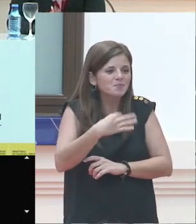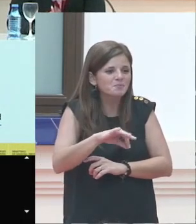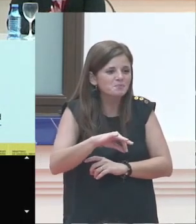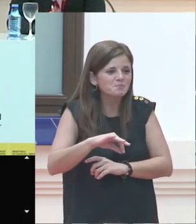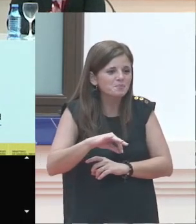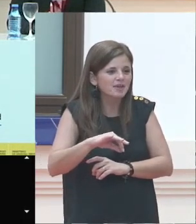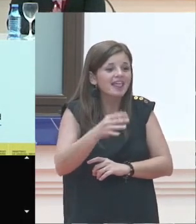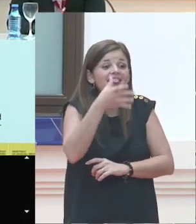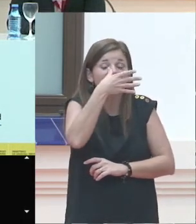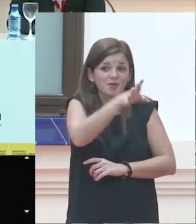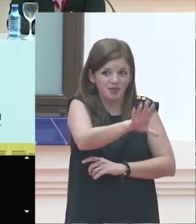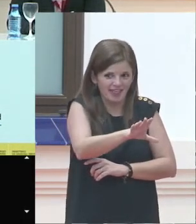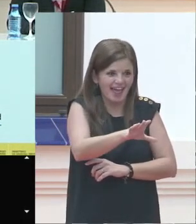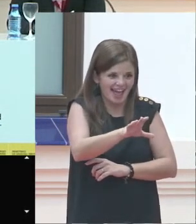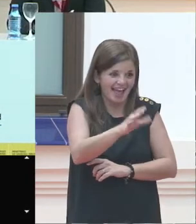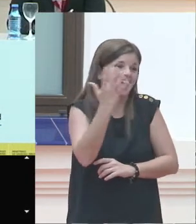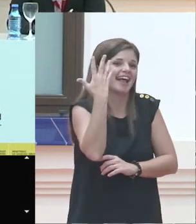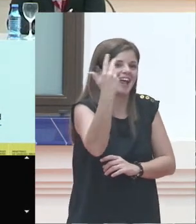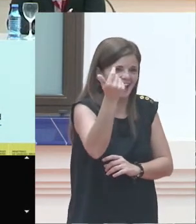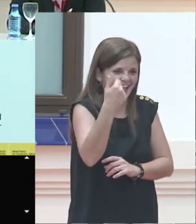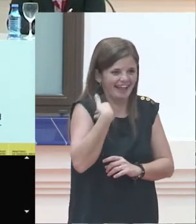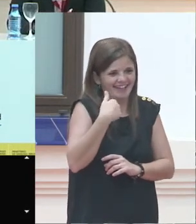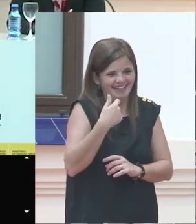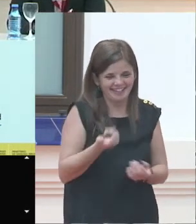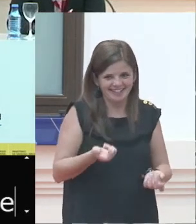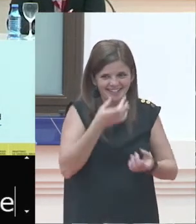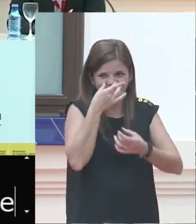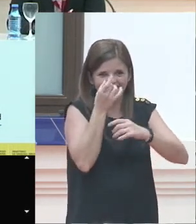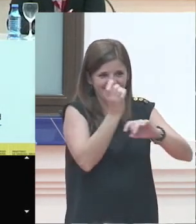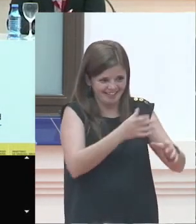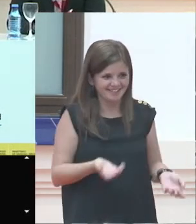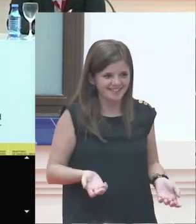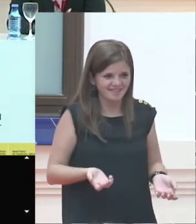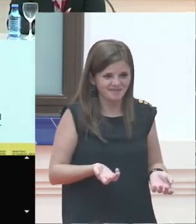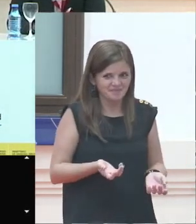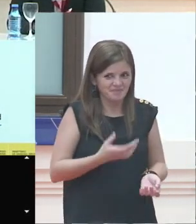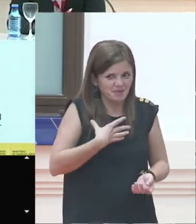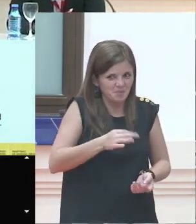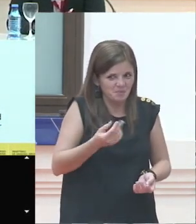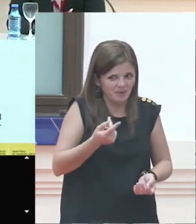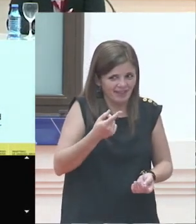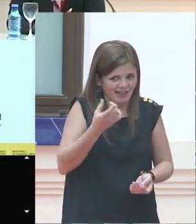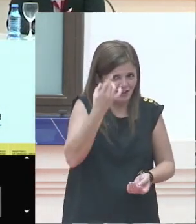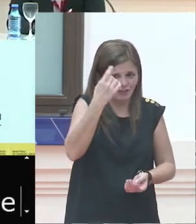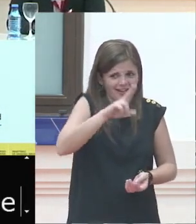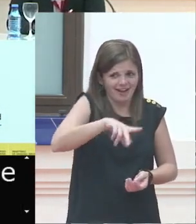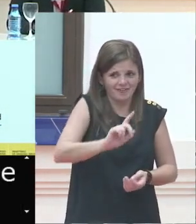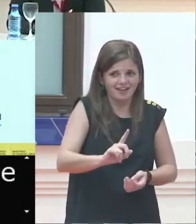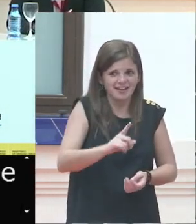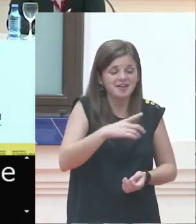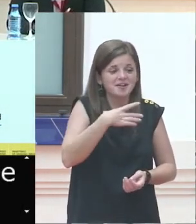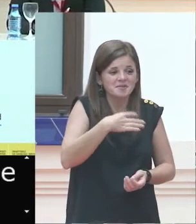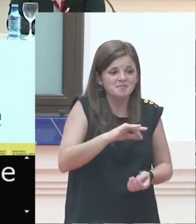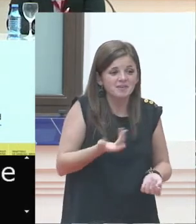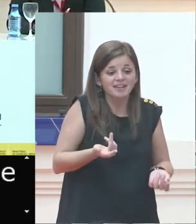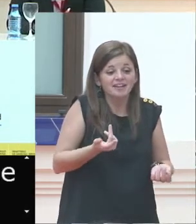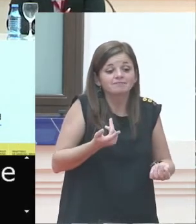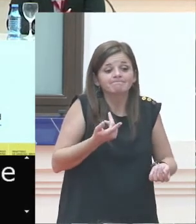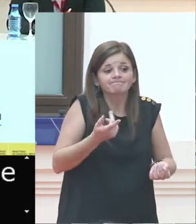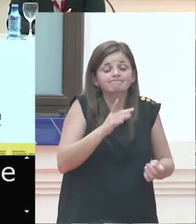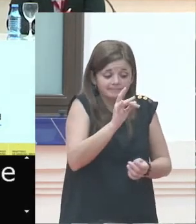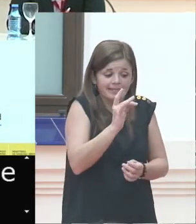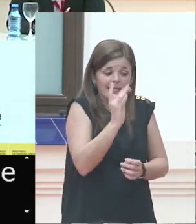propiedad. Yo creo que el ladrón cuyas fotos se están publicando igual tiene posibilidad jurídica